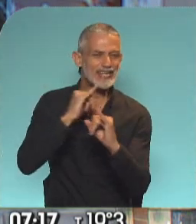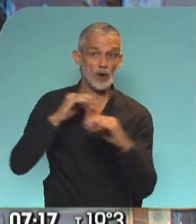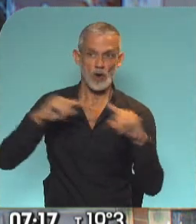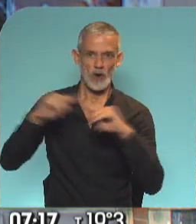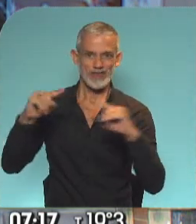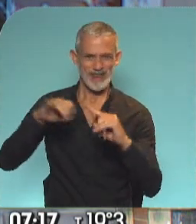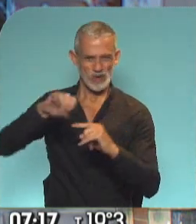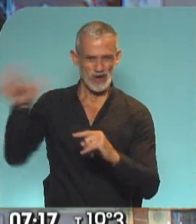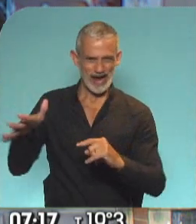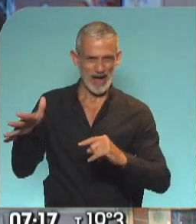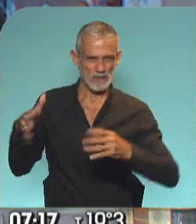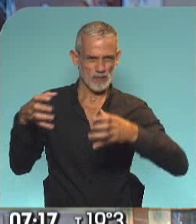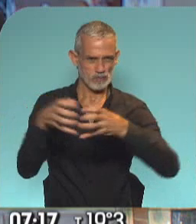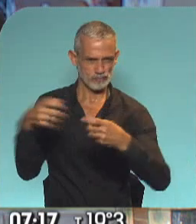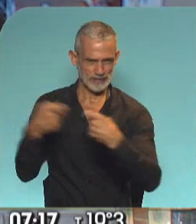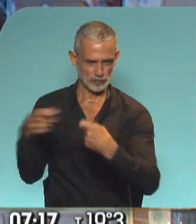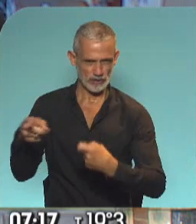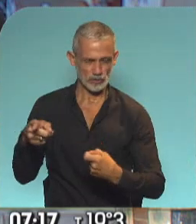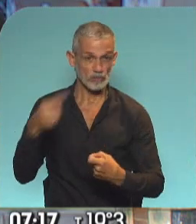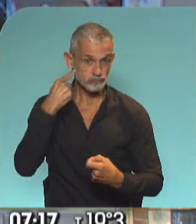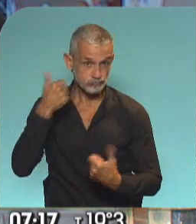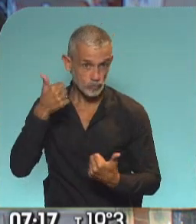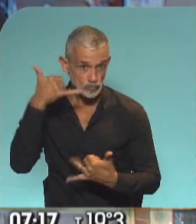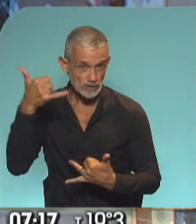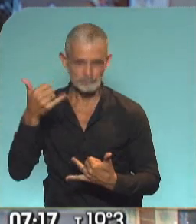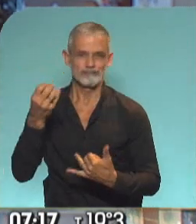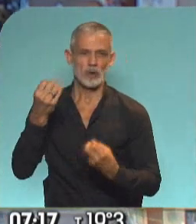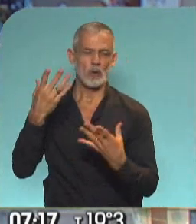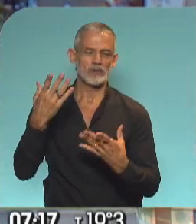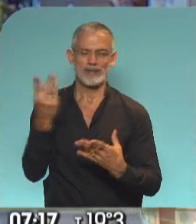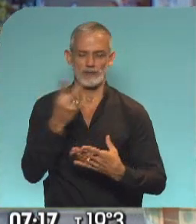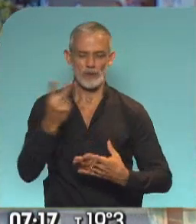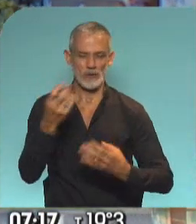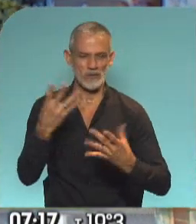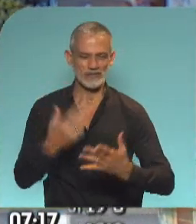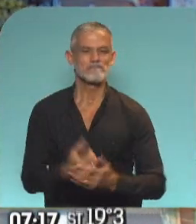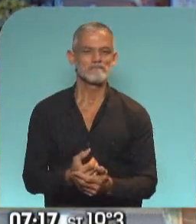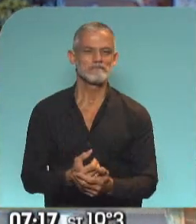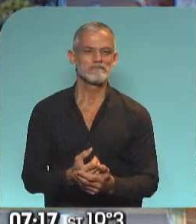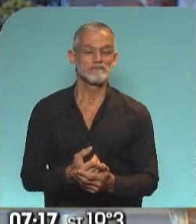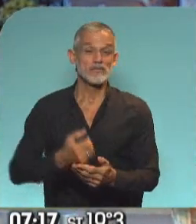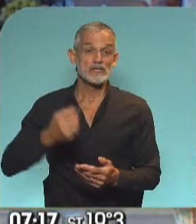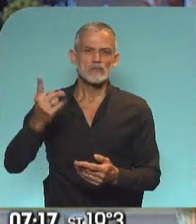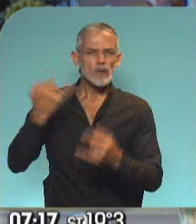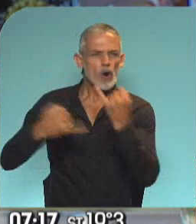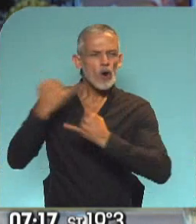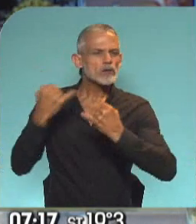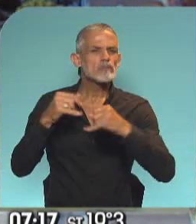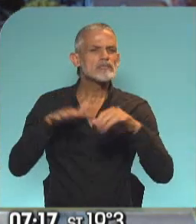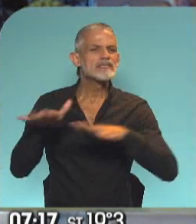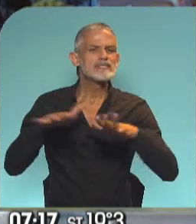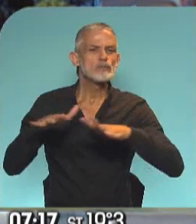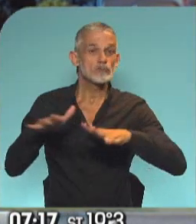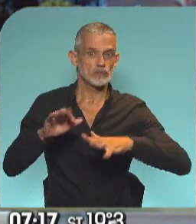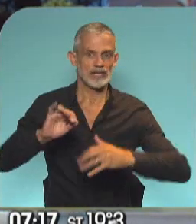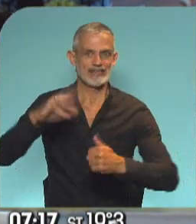Rural. Lautaro, buenos días. ¿Nos escuchás? Hola Pablo, hola Alejandra, ¿cómo andan? ¿Qué tal? Buenos días. Bueno, contanos cuál es la situación, ¿no?, ante